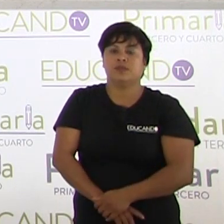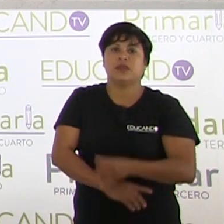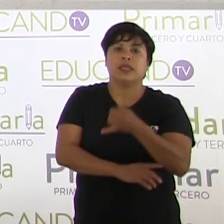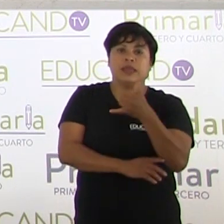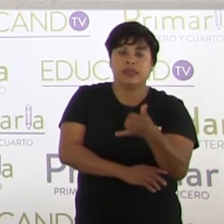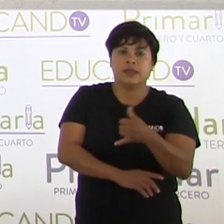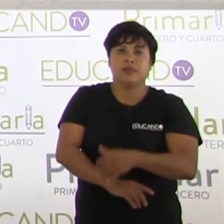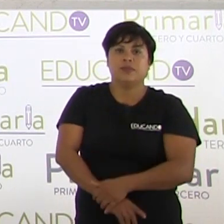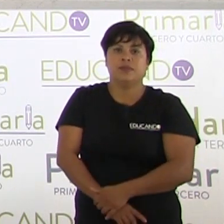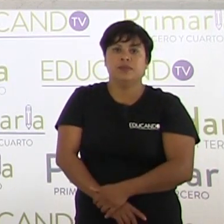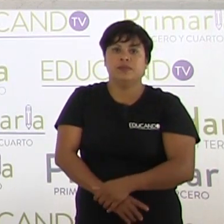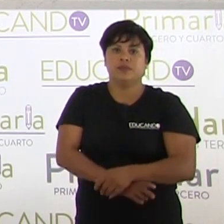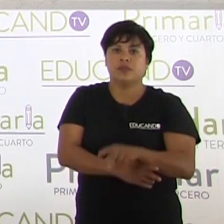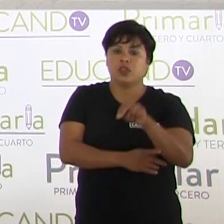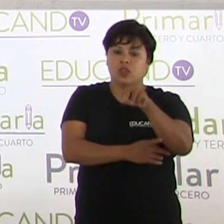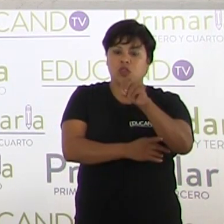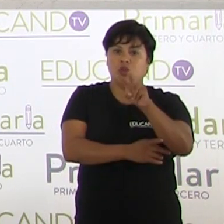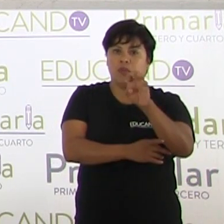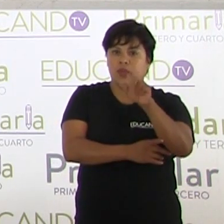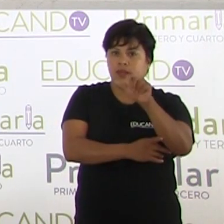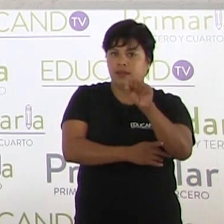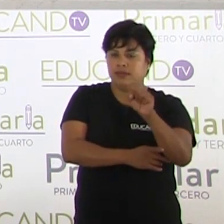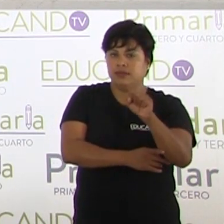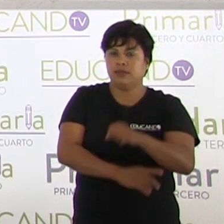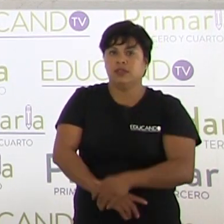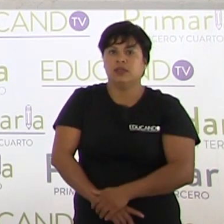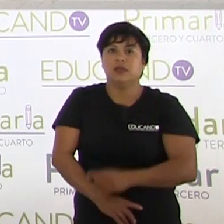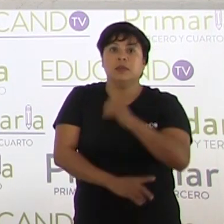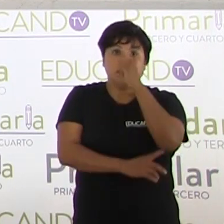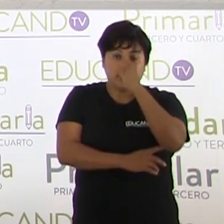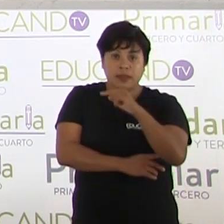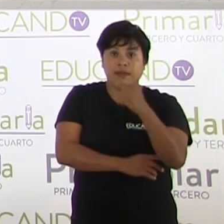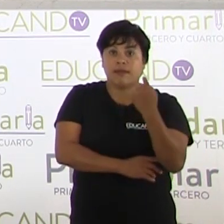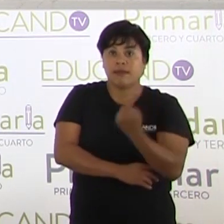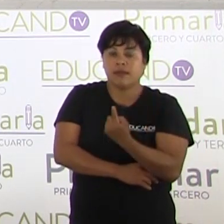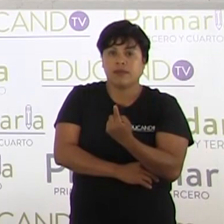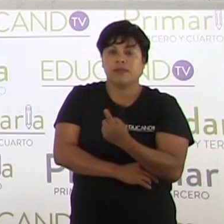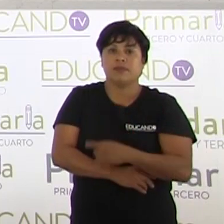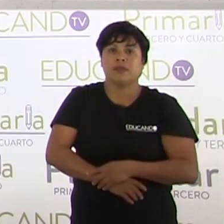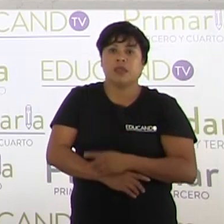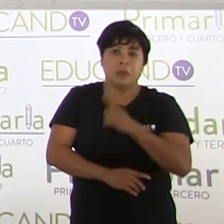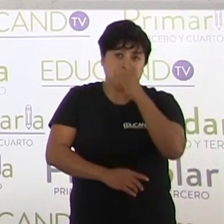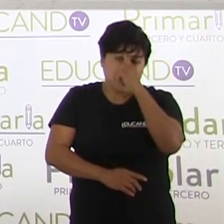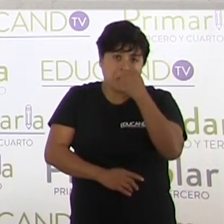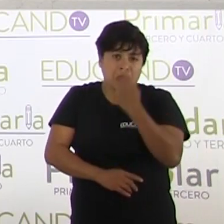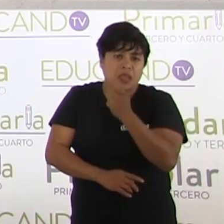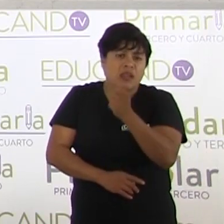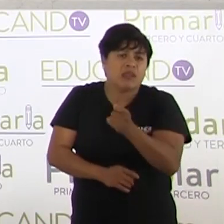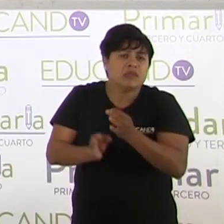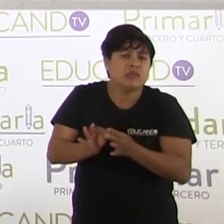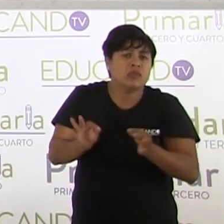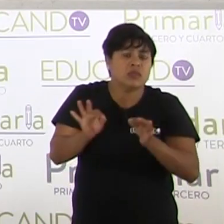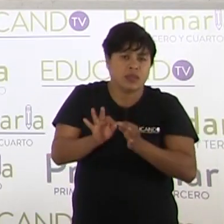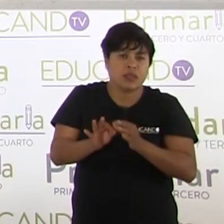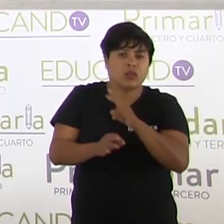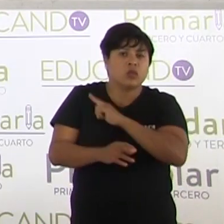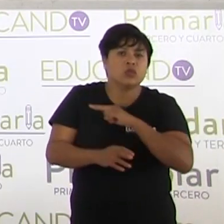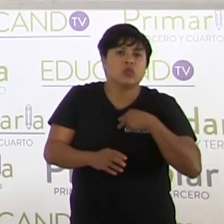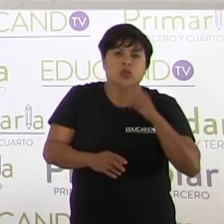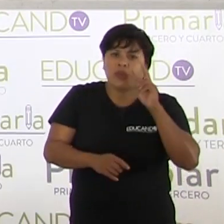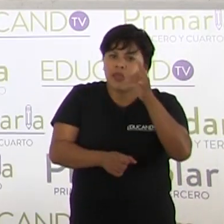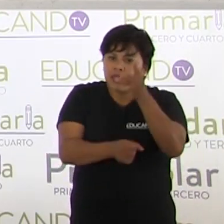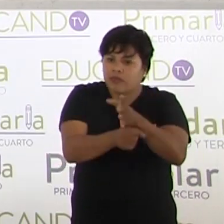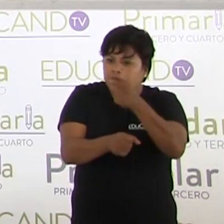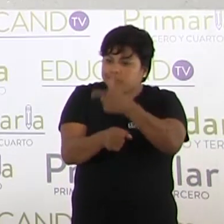y novelas. ¿Para qué? ¿Para qué es importante que identifiquemos